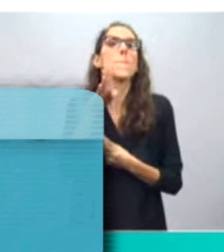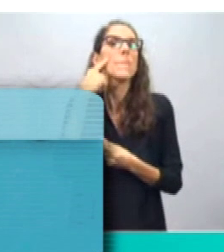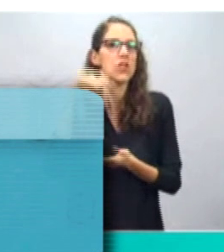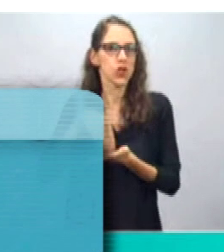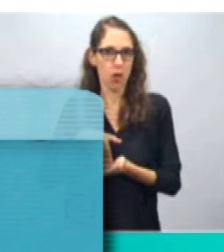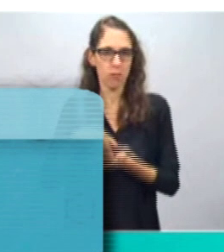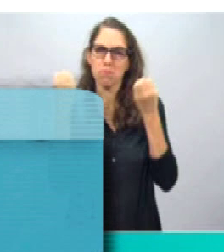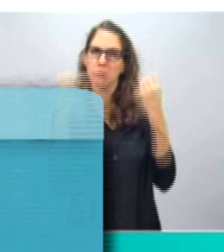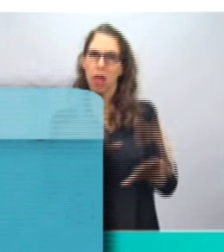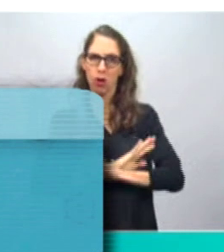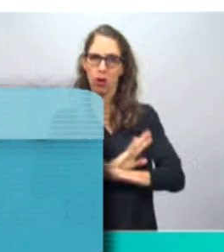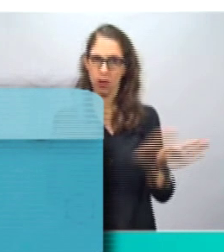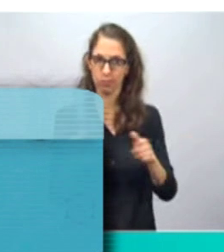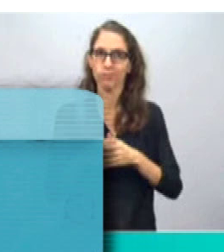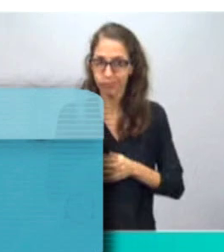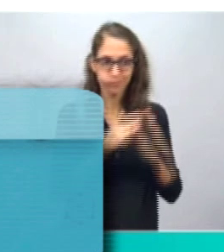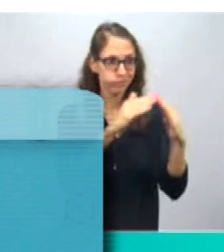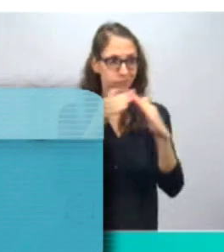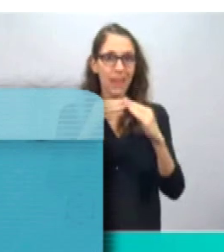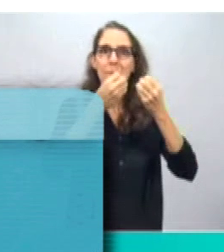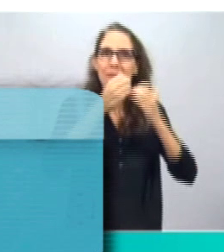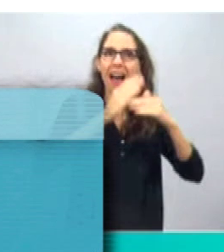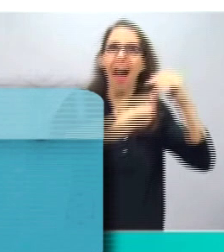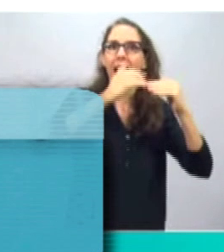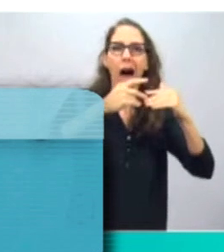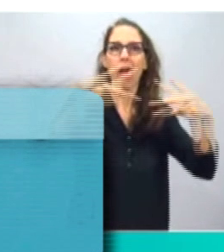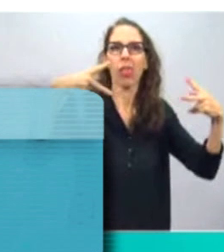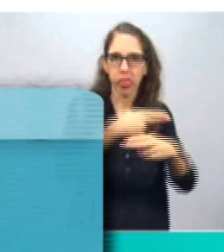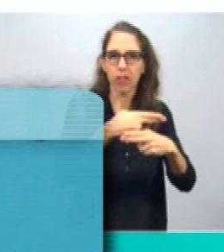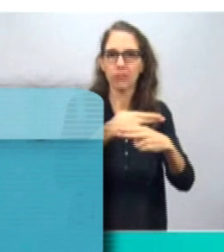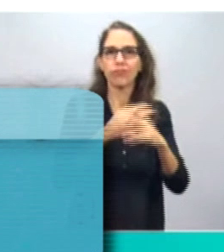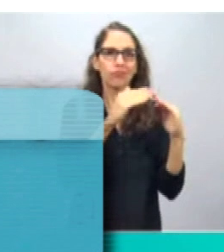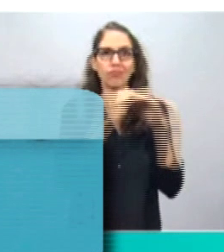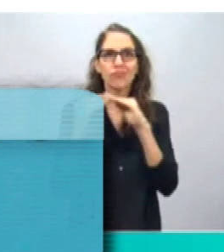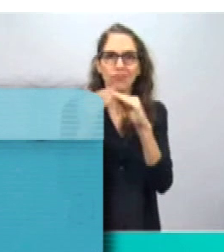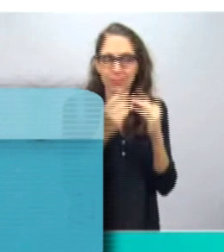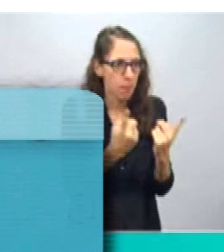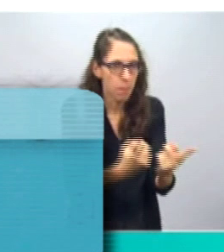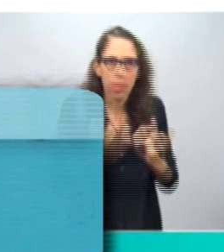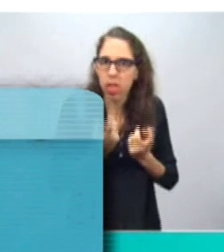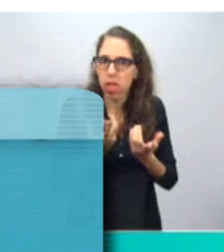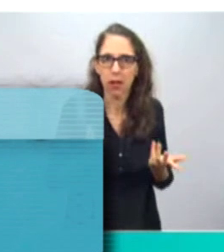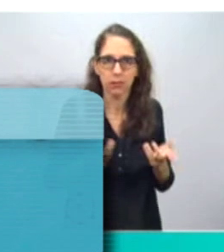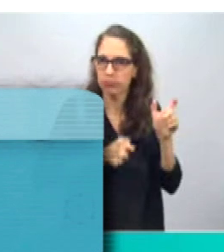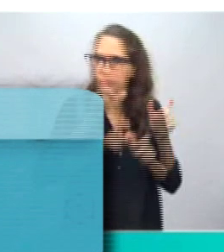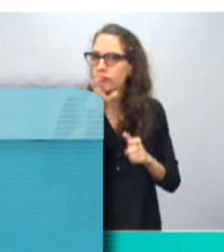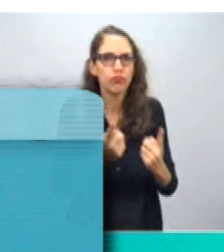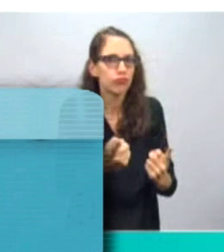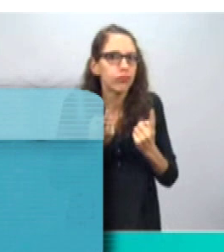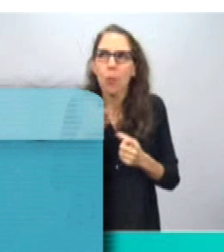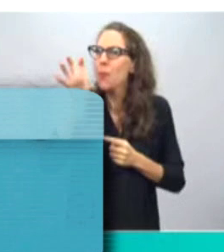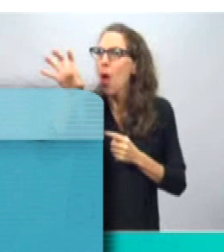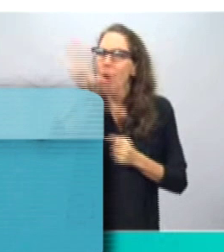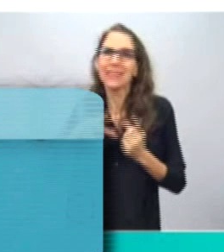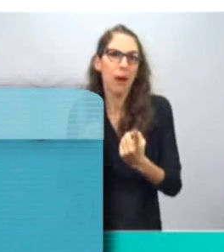obras de viviendas que se han abandonado y obras totalmente, viviendas totalmente necesarias para la provincia de